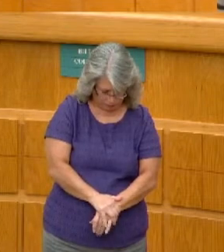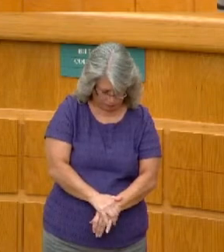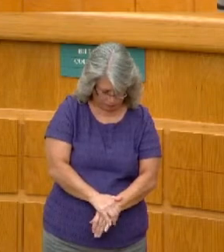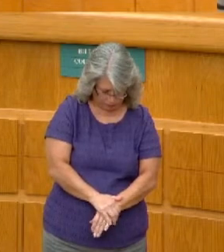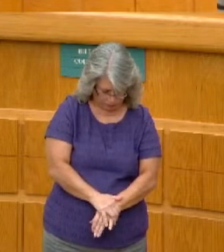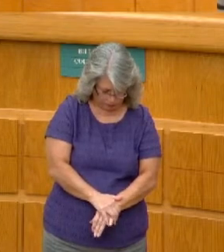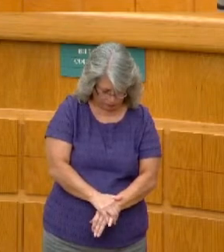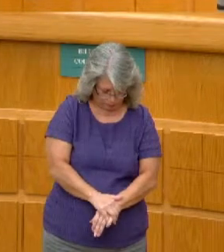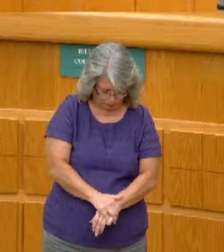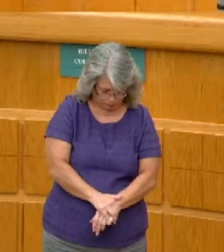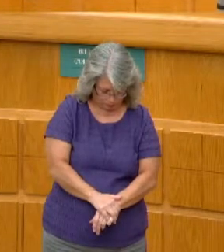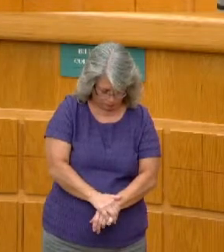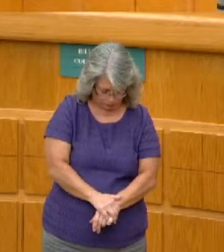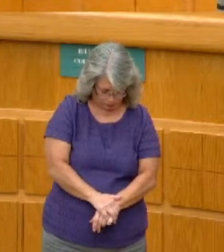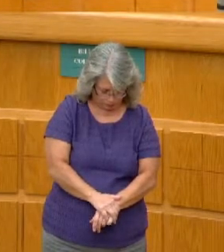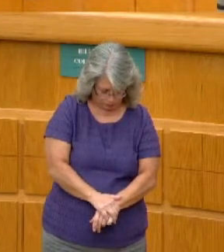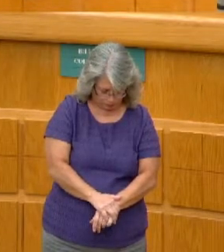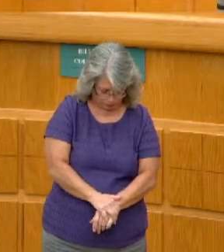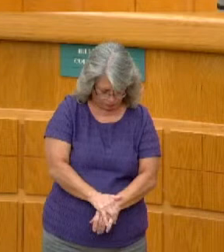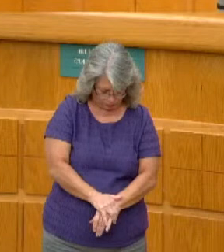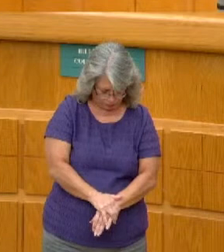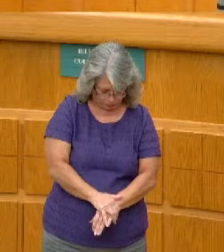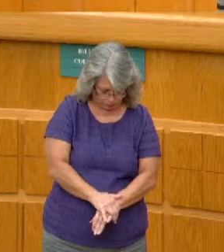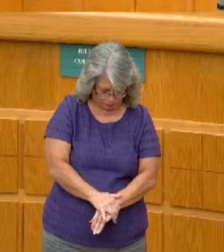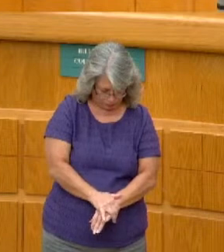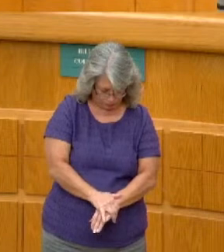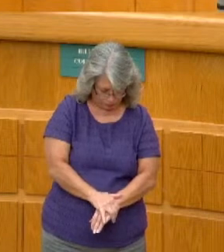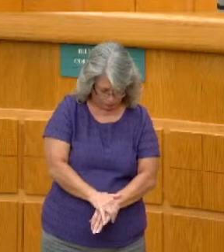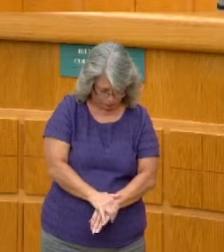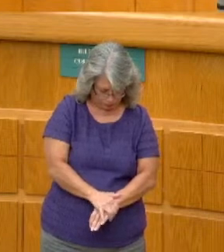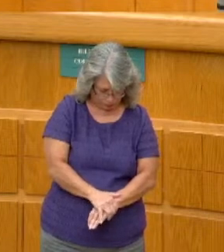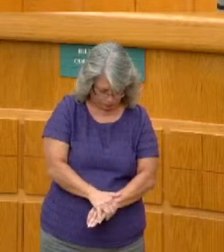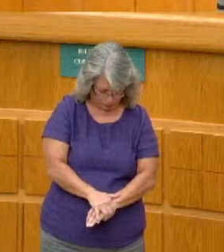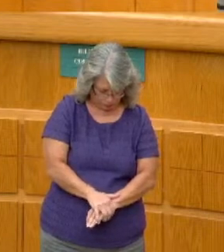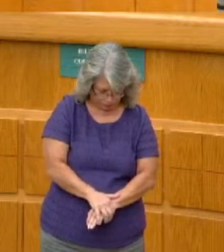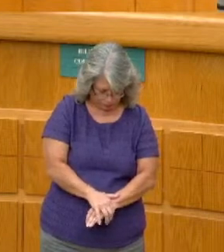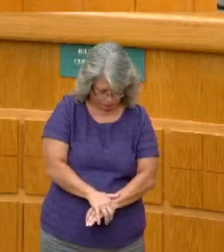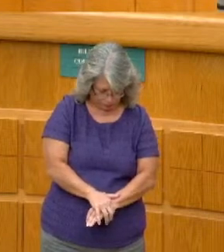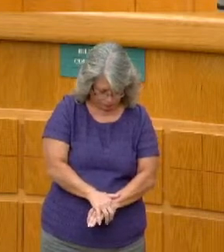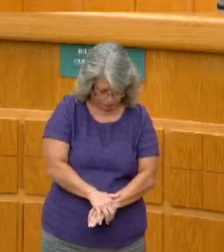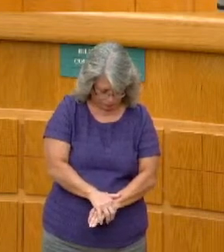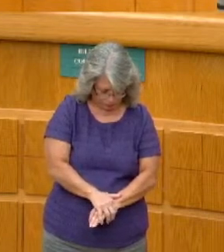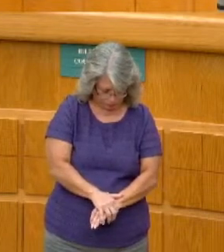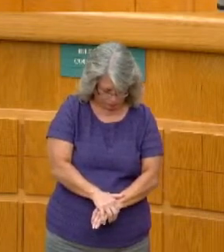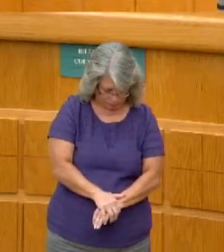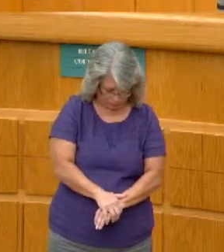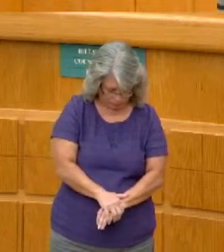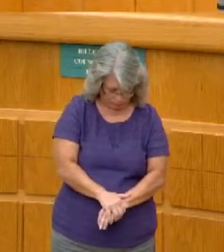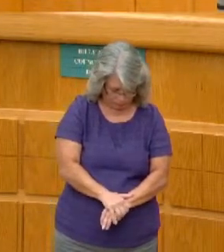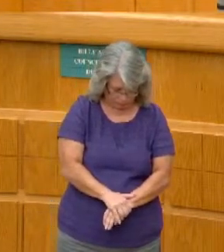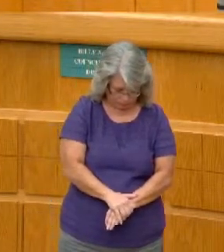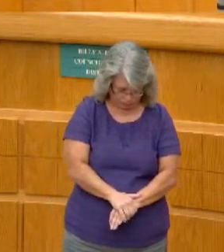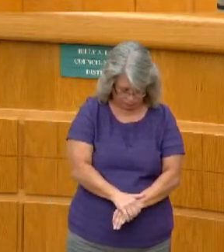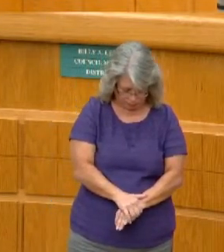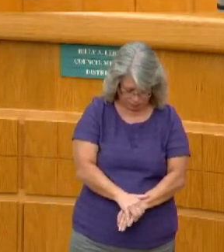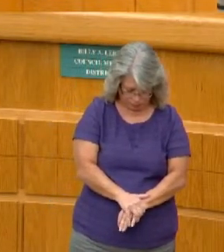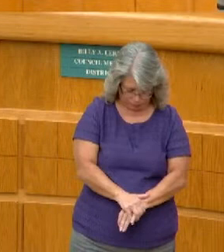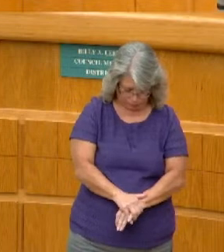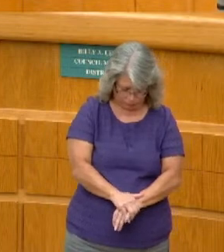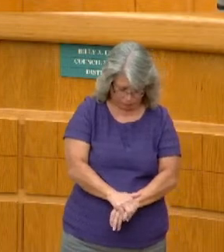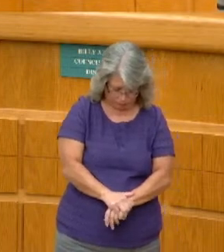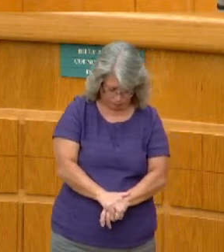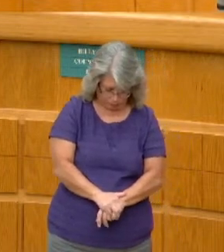50 al 55%. Cuando se vacuna a más personas, se registran menos contagios. Toda persona vacunada es una persona con